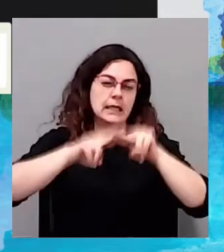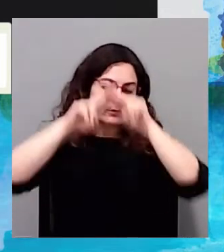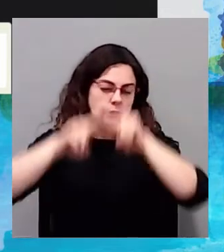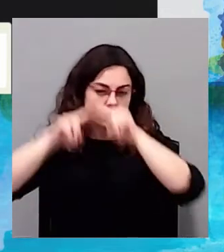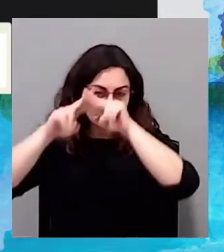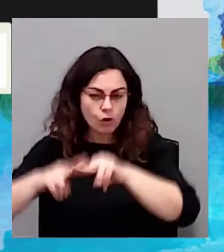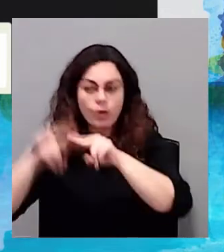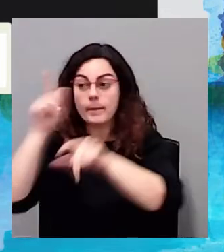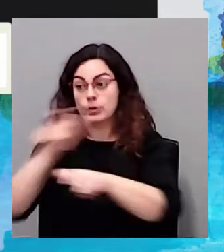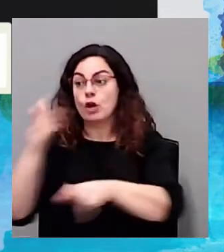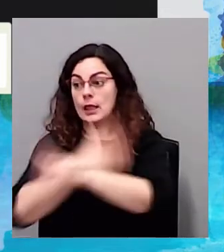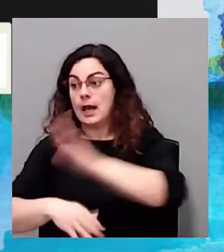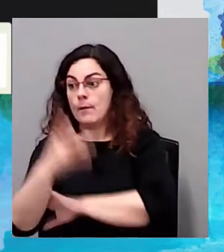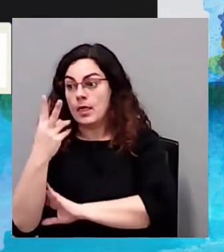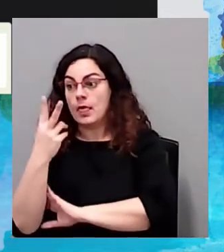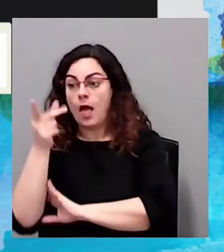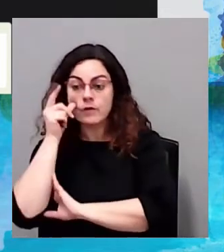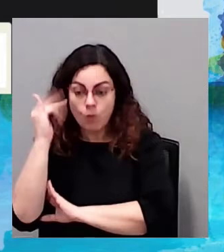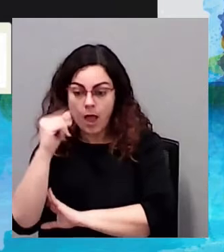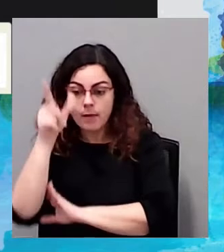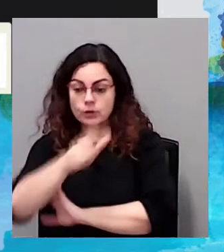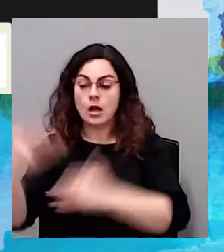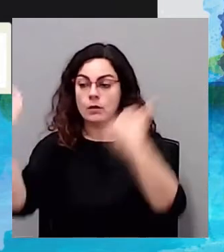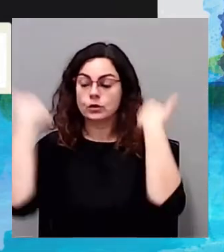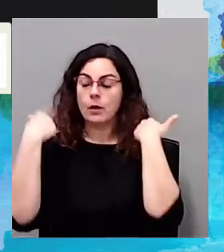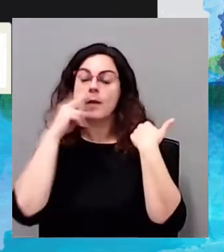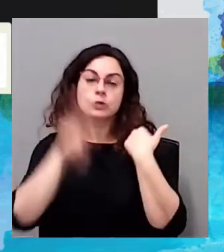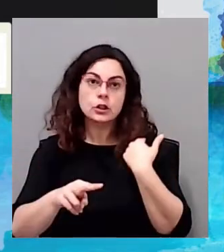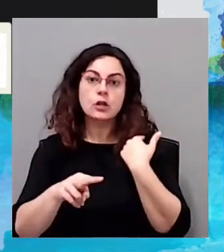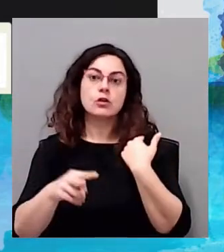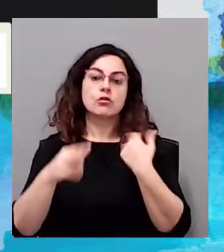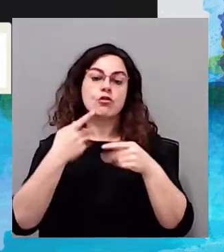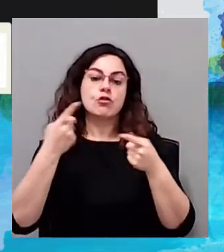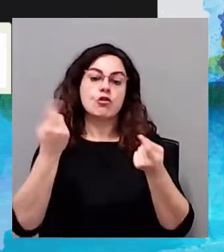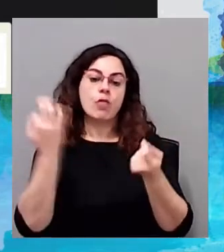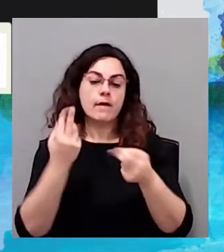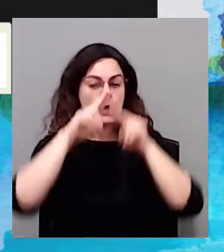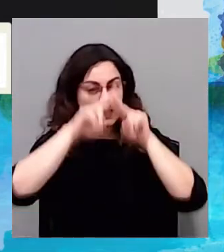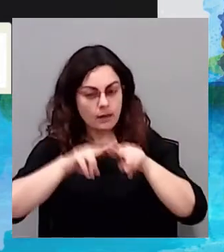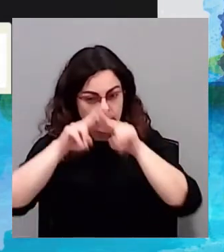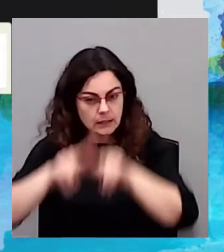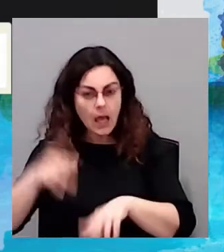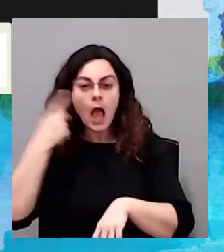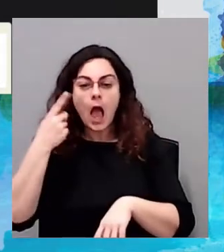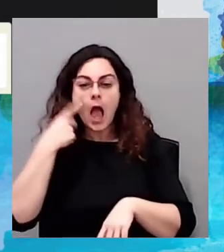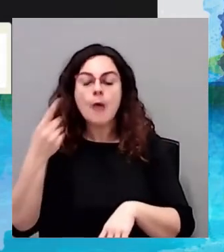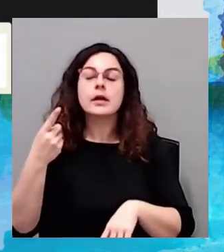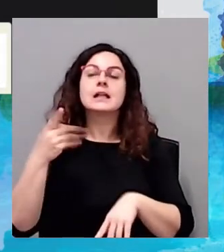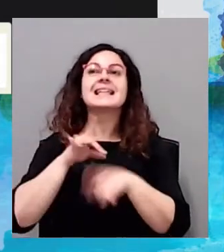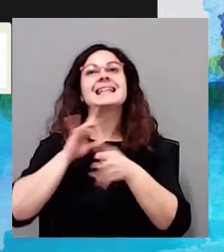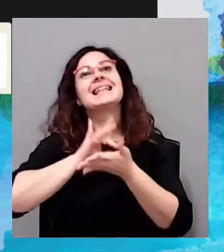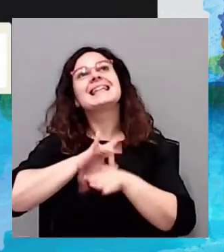visual y con los comisarios del museo, el diseño y la producción de las imágenes, la composición de la guía verbal, porque muchas veces